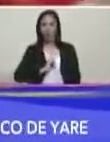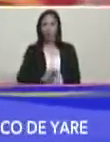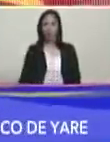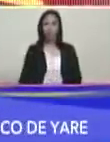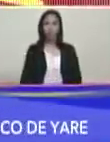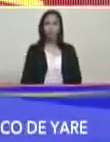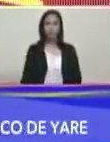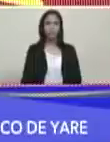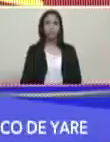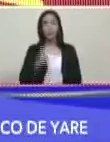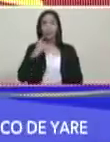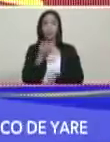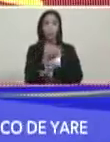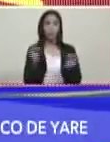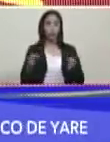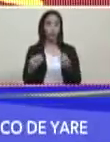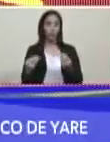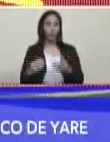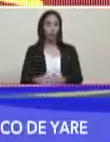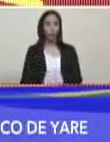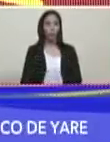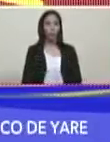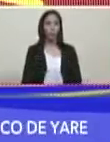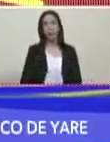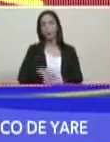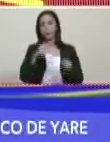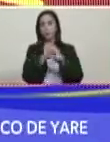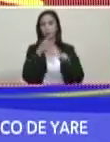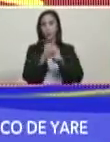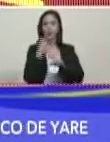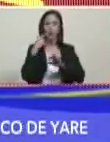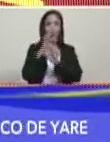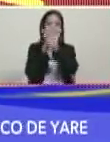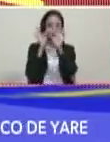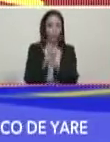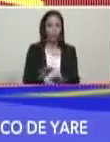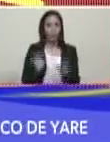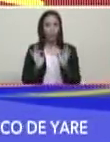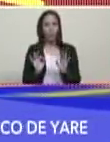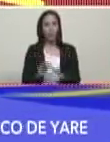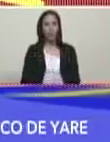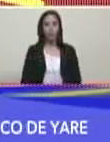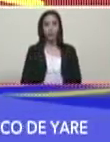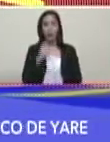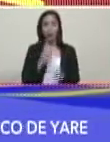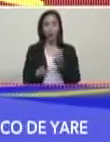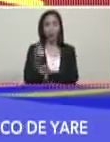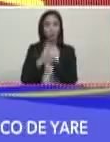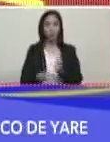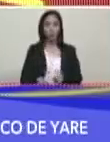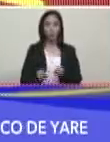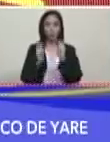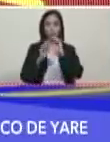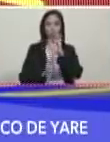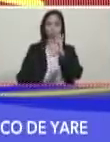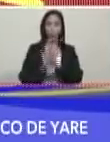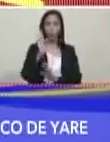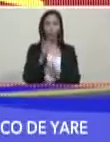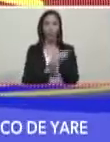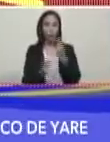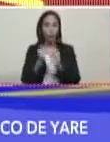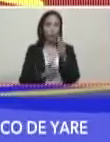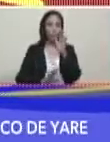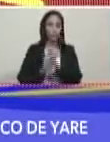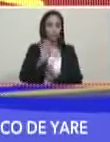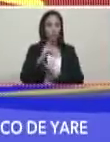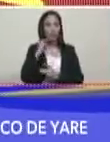la fórmula perfecta va a dar el resultado esperado: la recuperación, el crecimiento, la mejoría, la